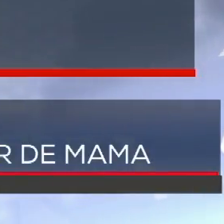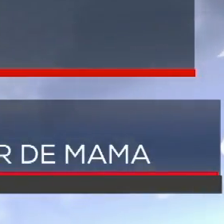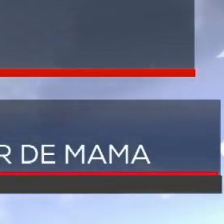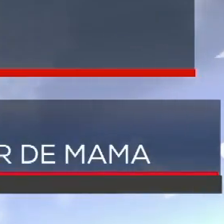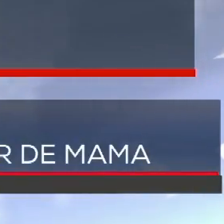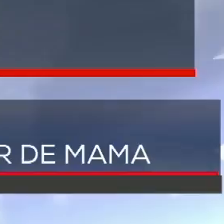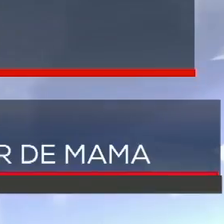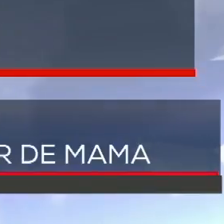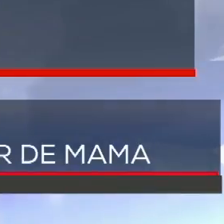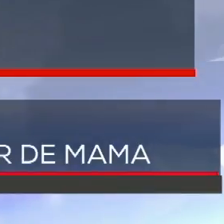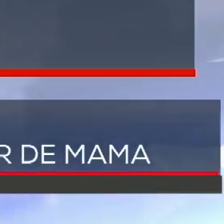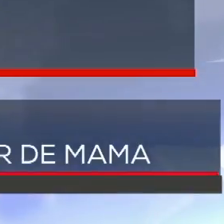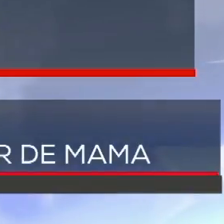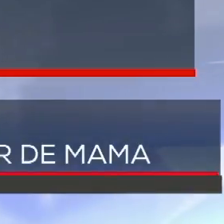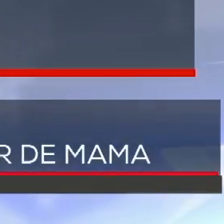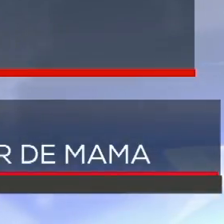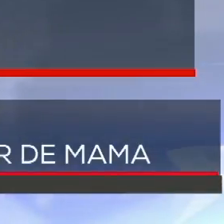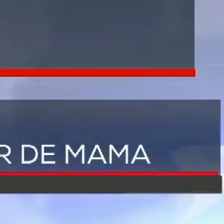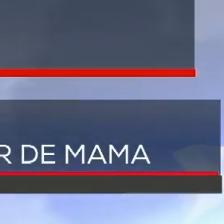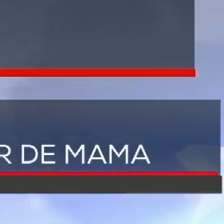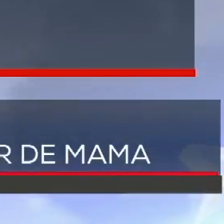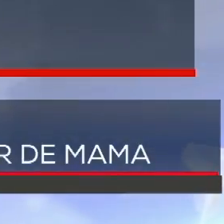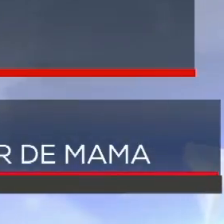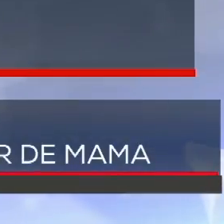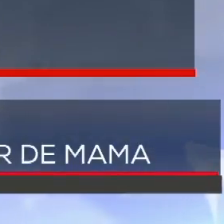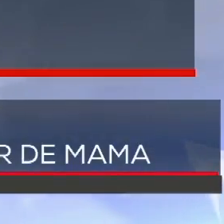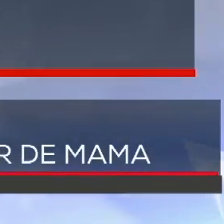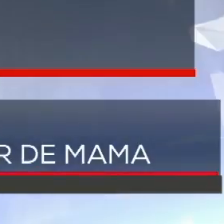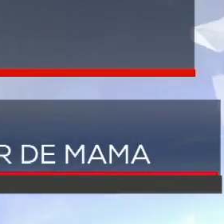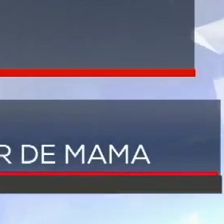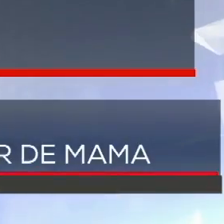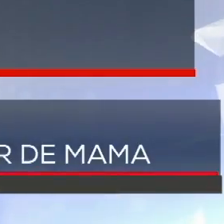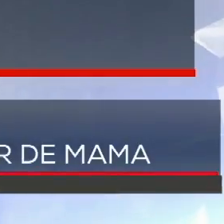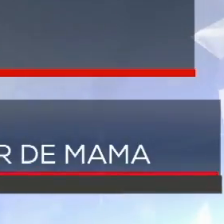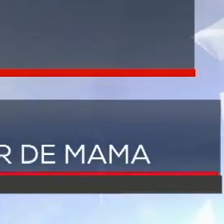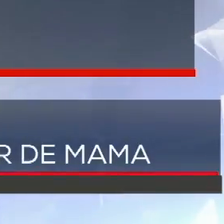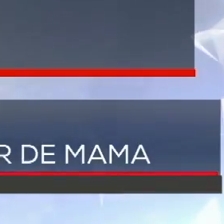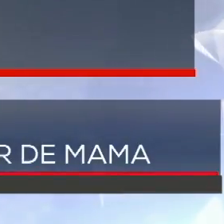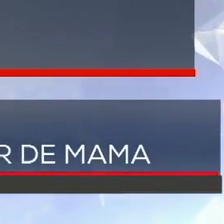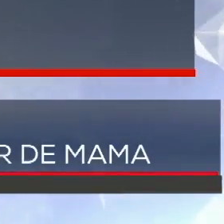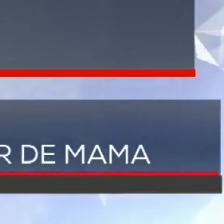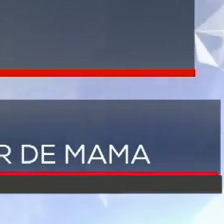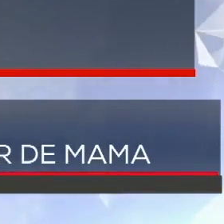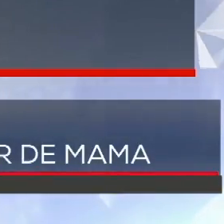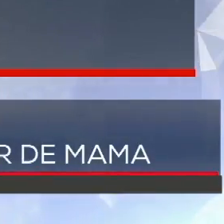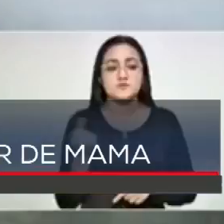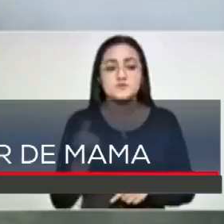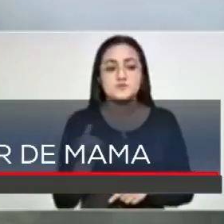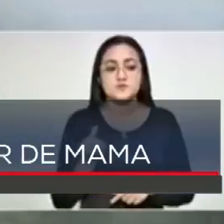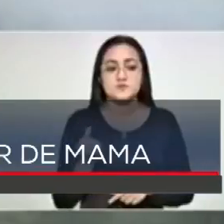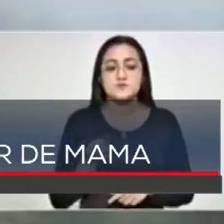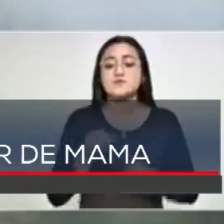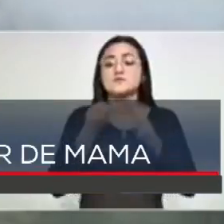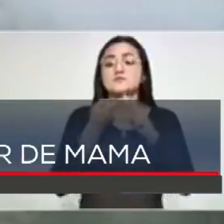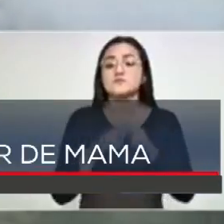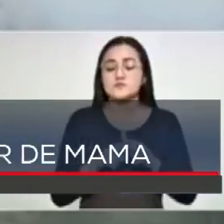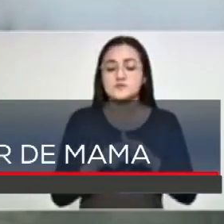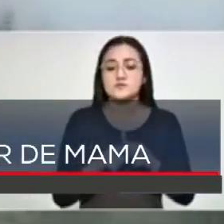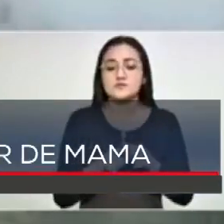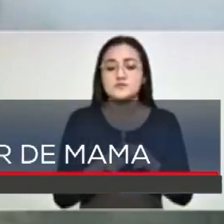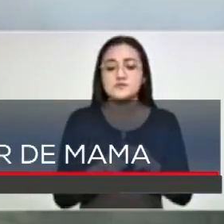pacientes se encuentran en tratamiento y lamentablemente se han presentado 122 defunciones en lo que va del año iniciamos